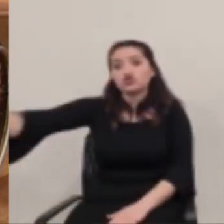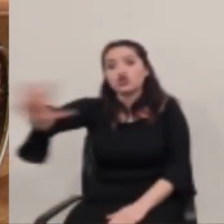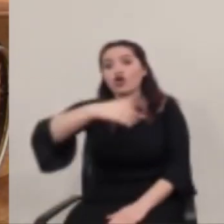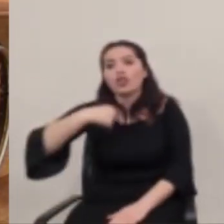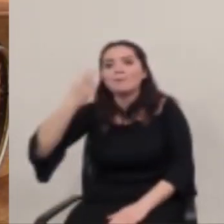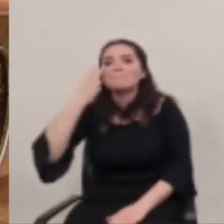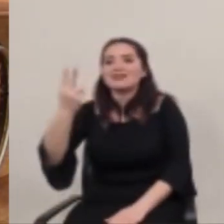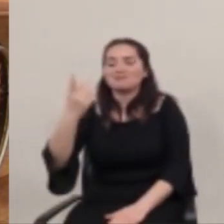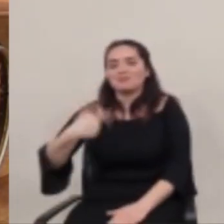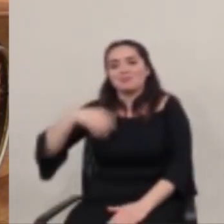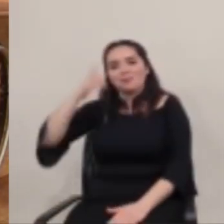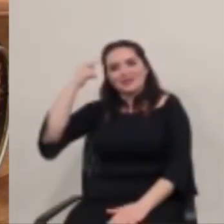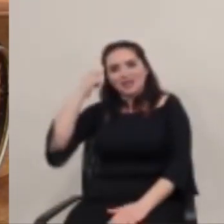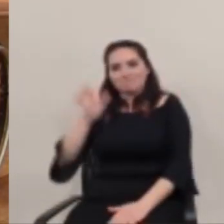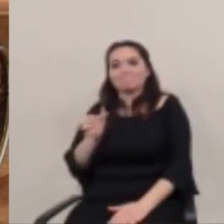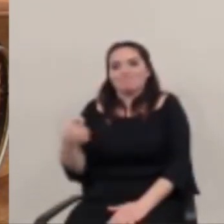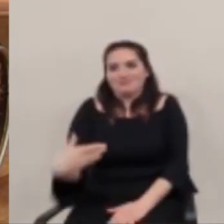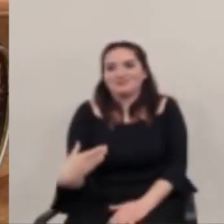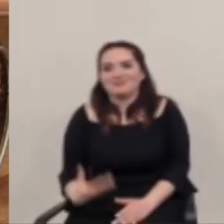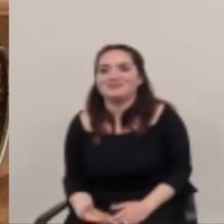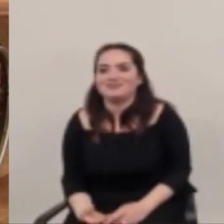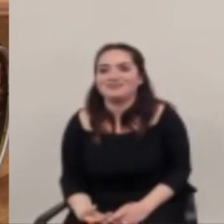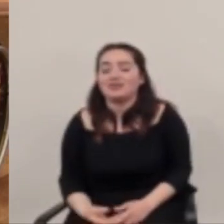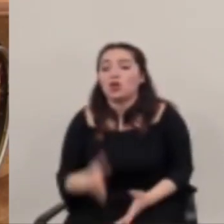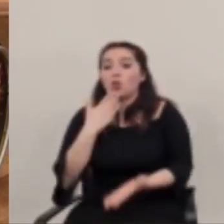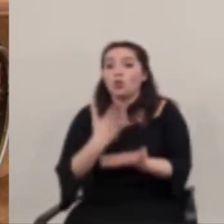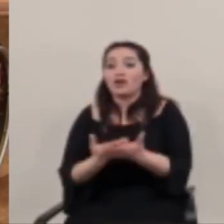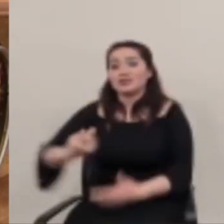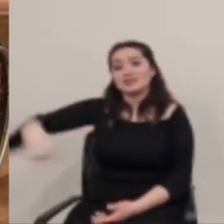esta política en el Senado Universitario y se vota por